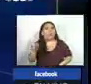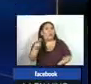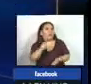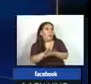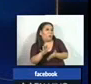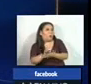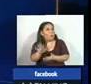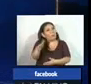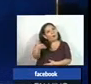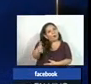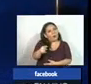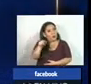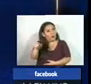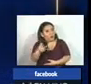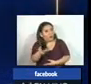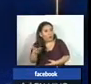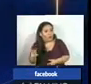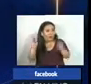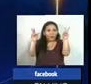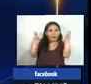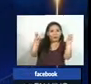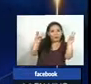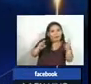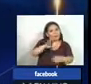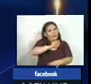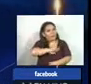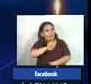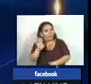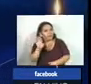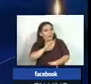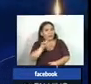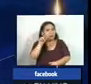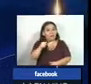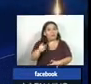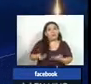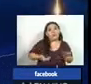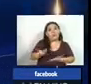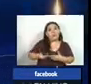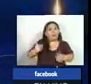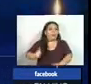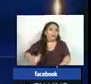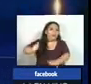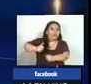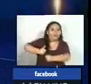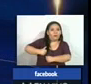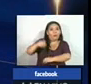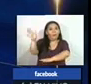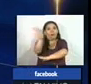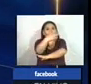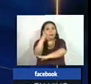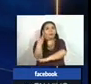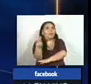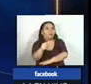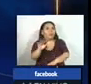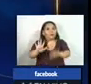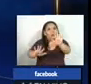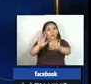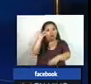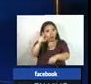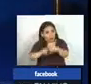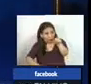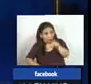estimados para estos productos alusivos a la independencia en el mercado excuartel están las banderas grandes por 15 dólares